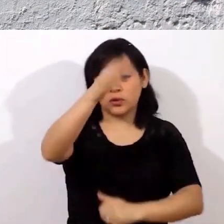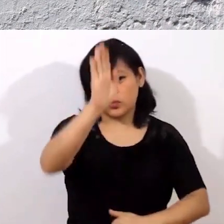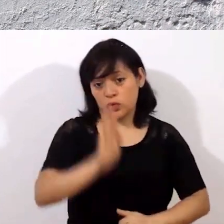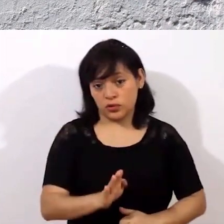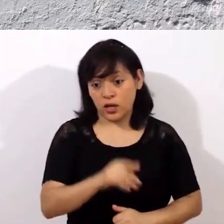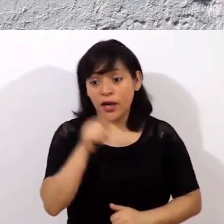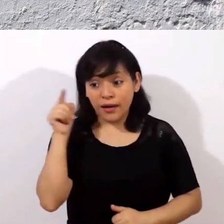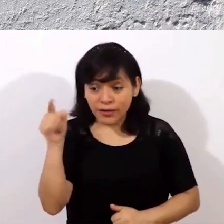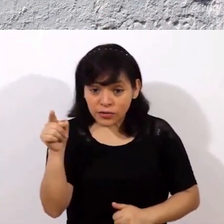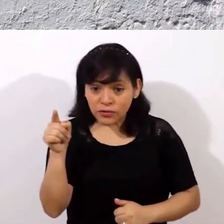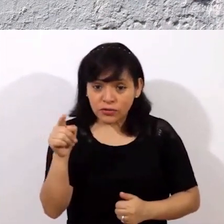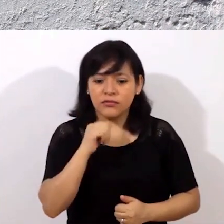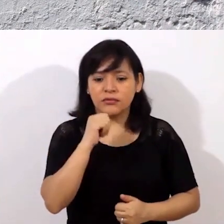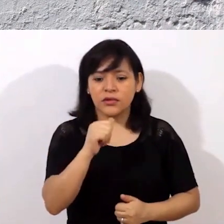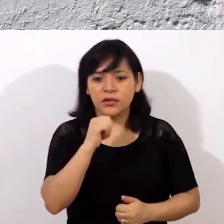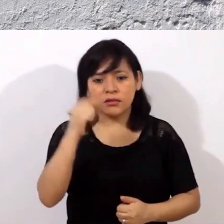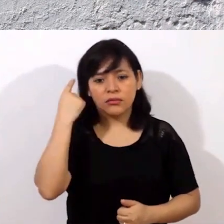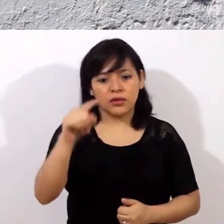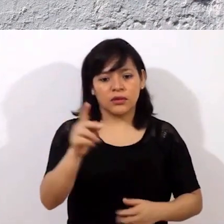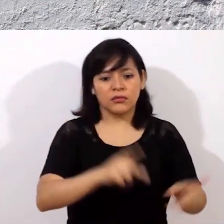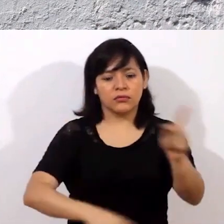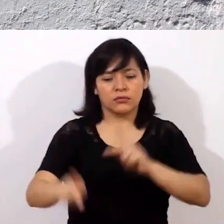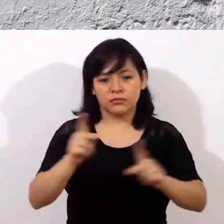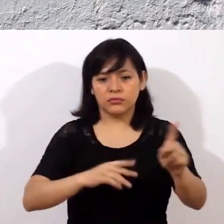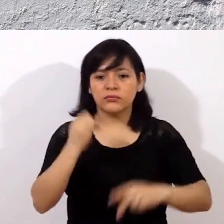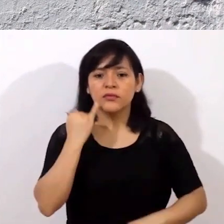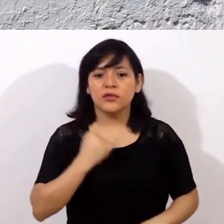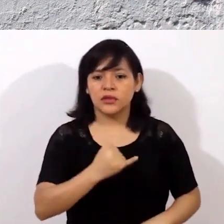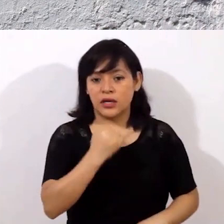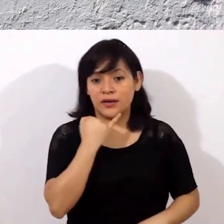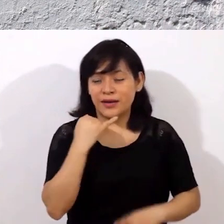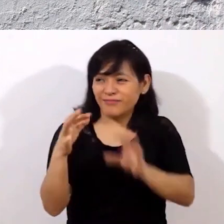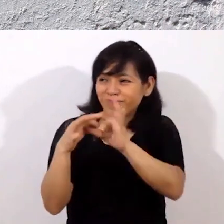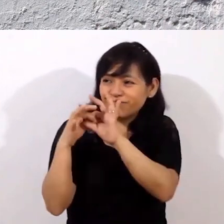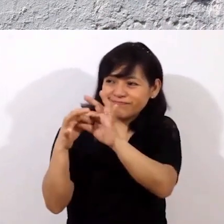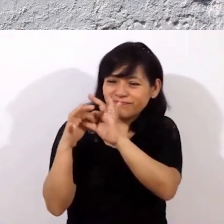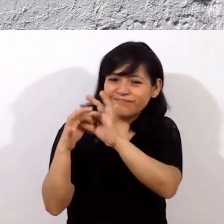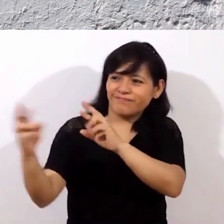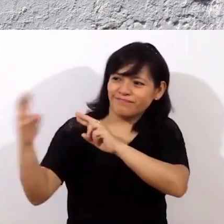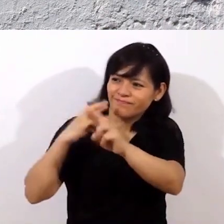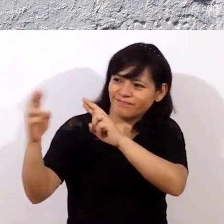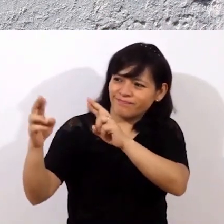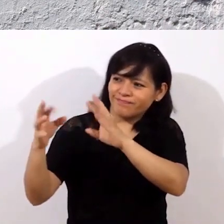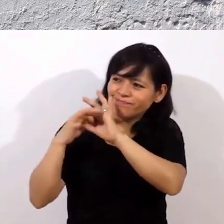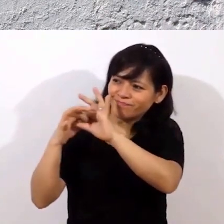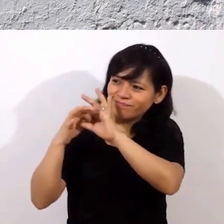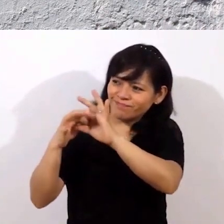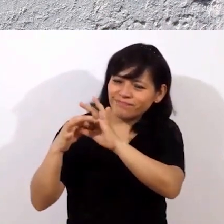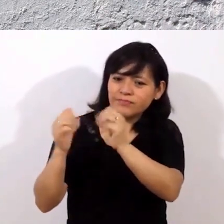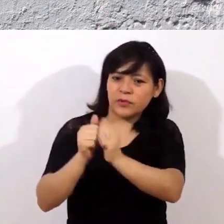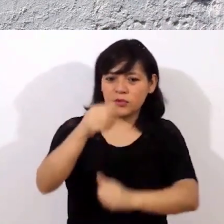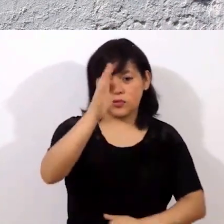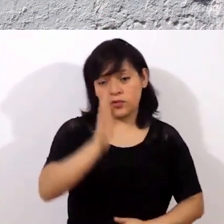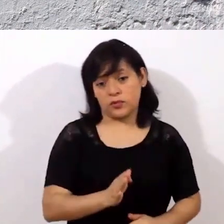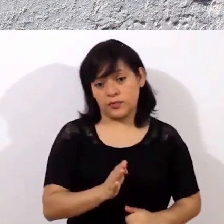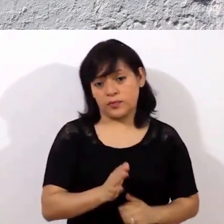Esto es algo que no tenía el pueblo de Israel. Lamentable situación, definitivamente. Así que aquí podemos encontrar